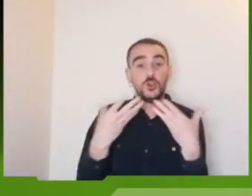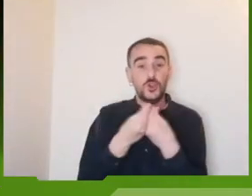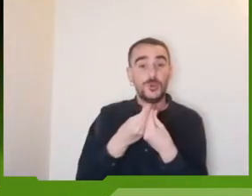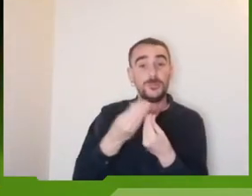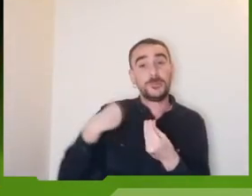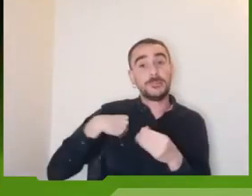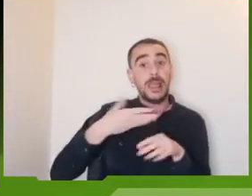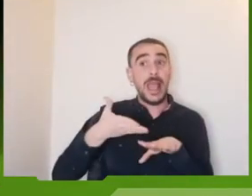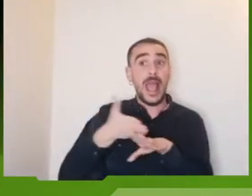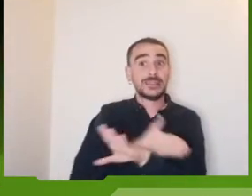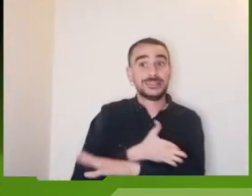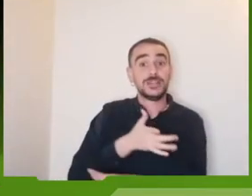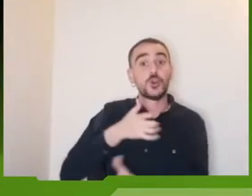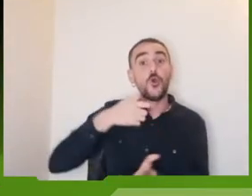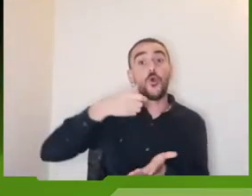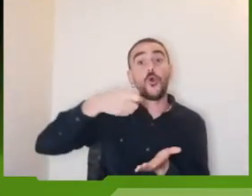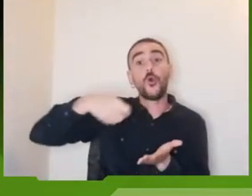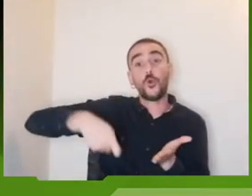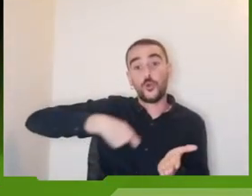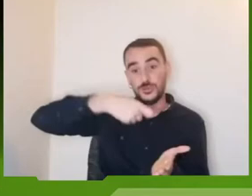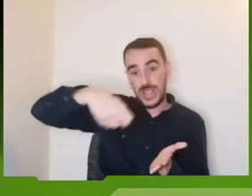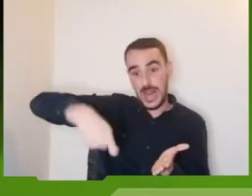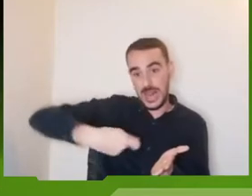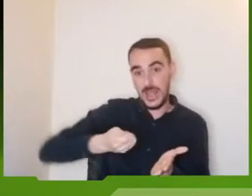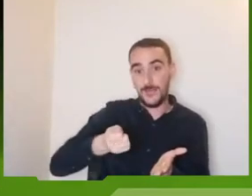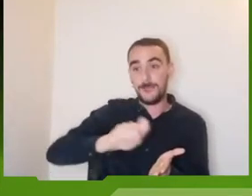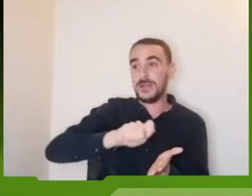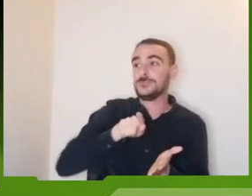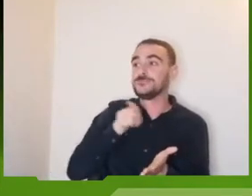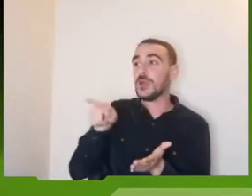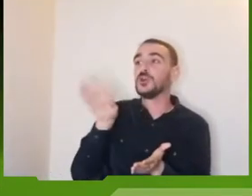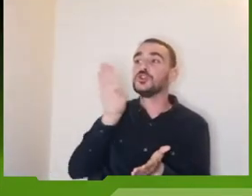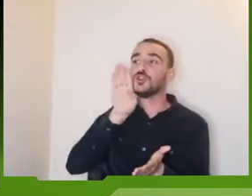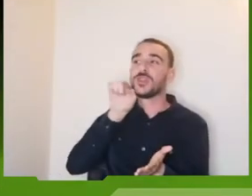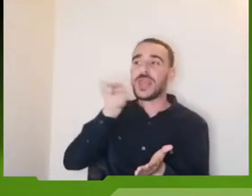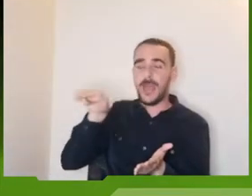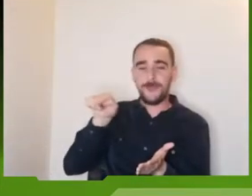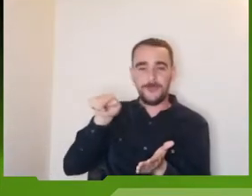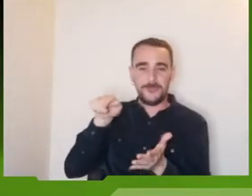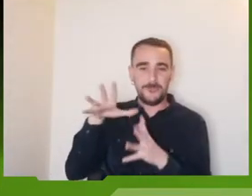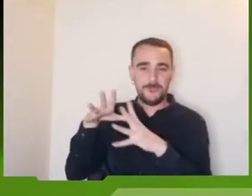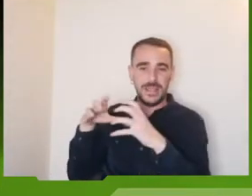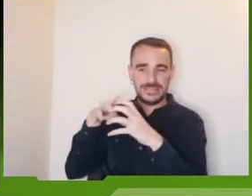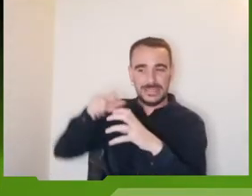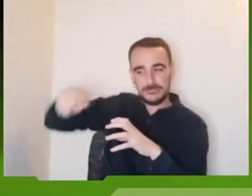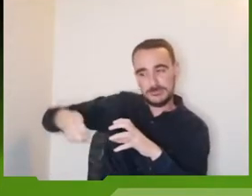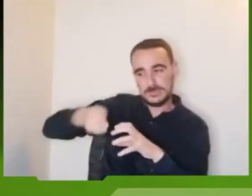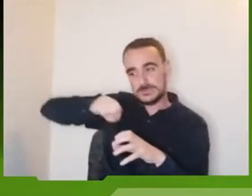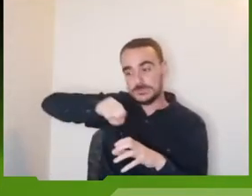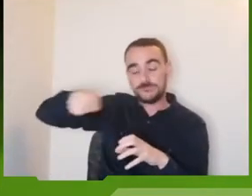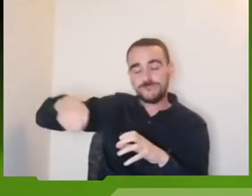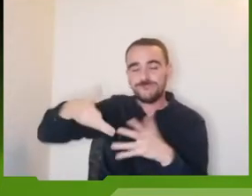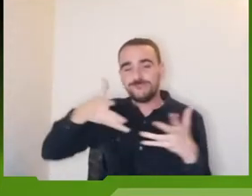tengo ahí con la masa. Vale, voy a sacar ya la última.